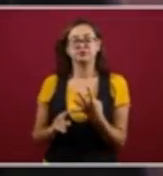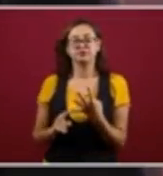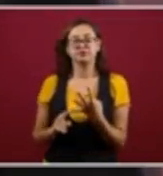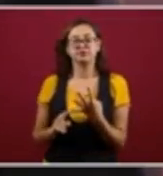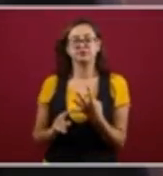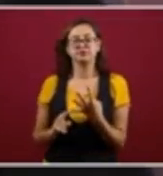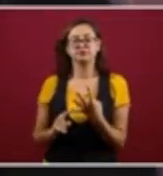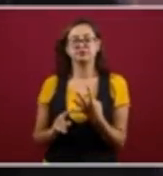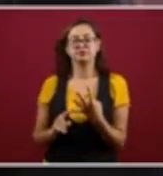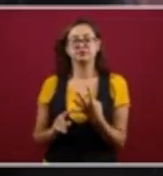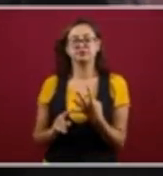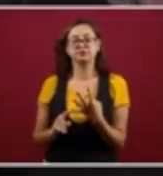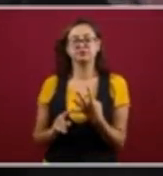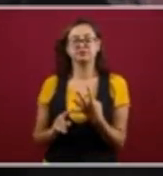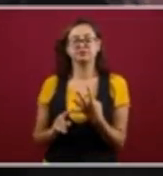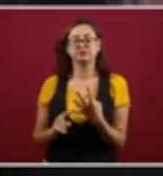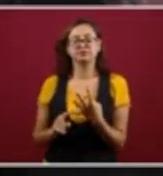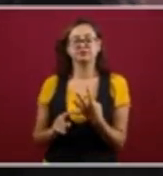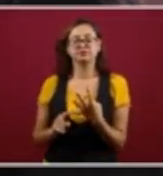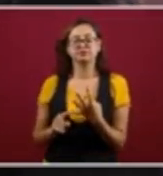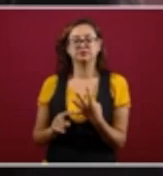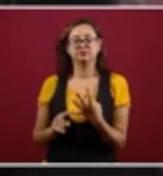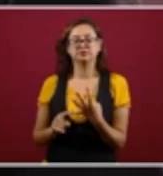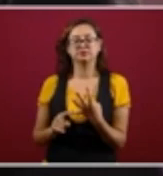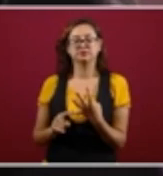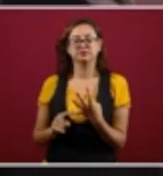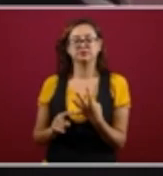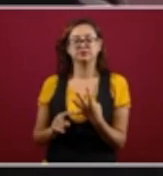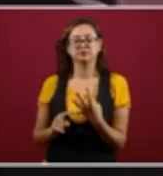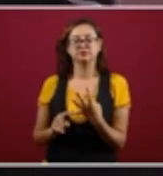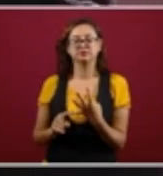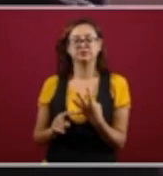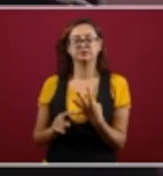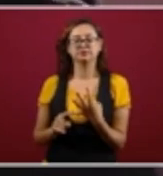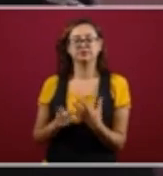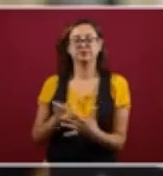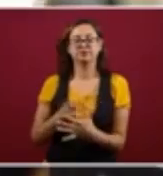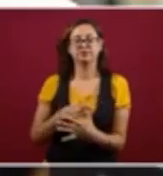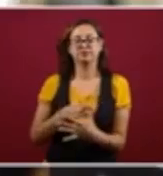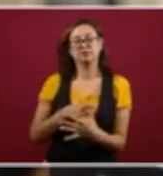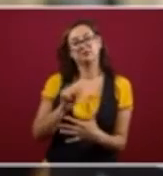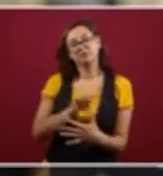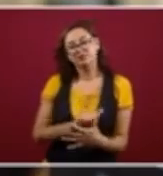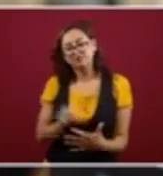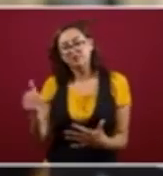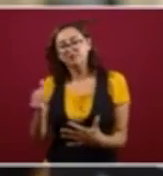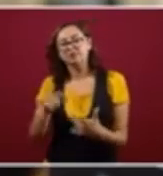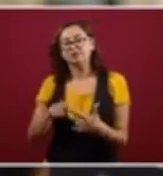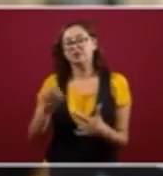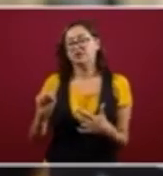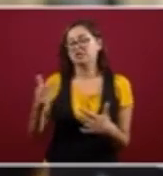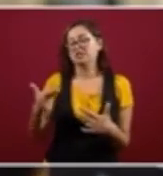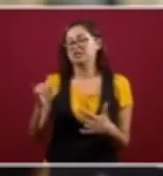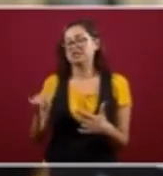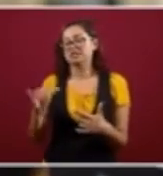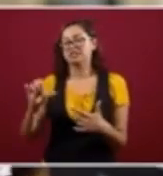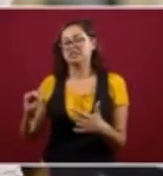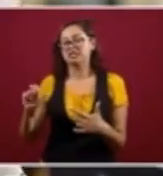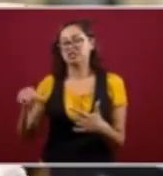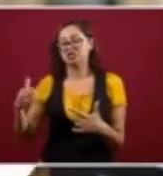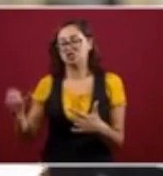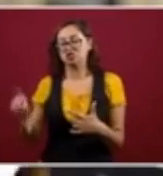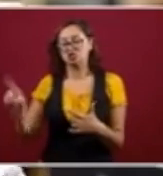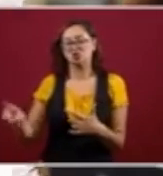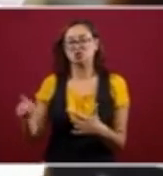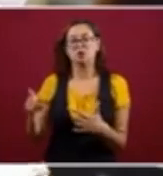Shinzo Abe, nació el 21 de